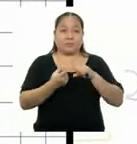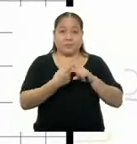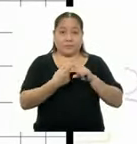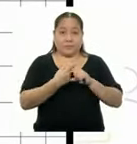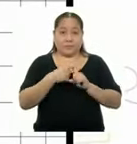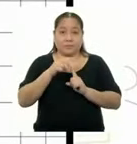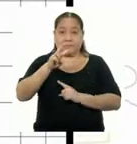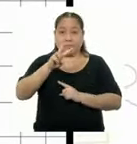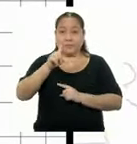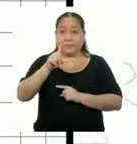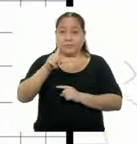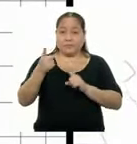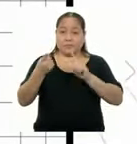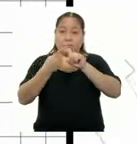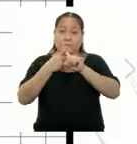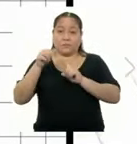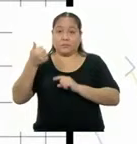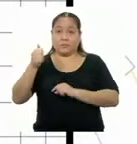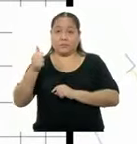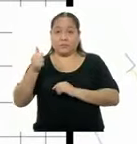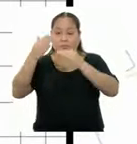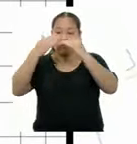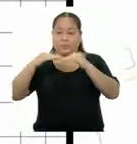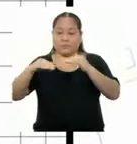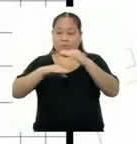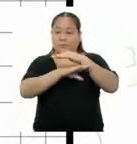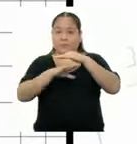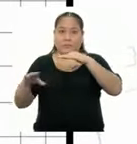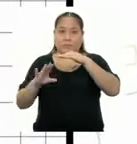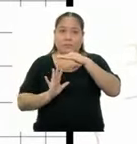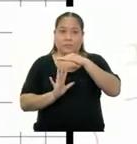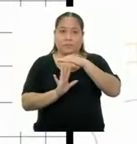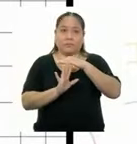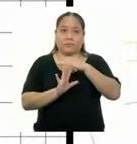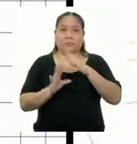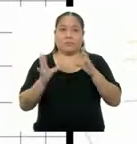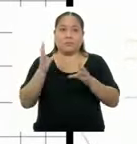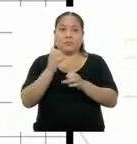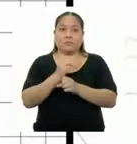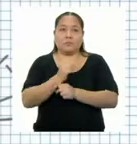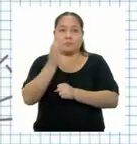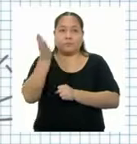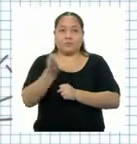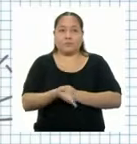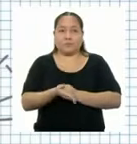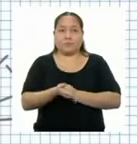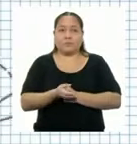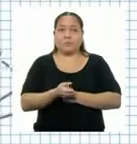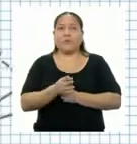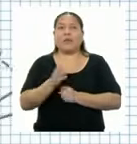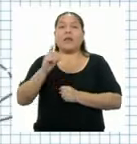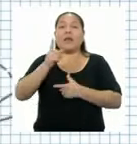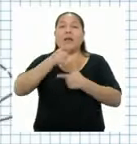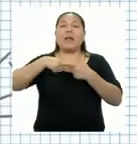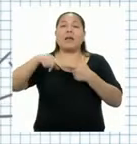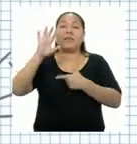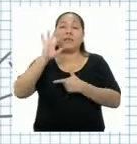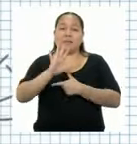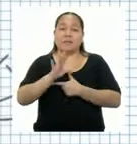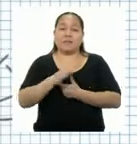10 y queda como denominador 5. Simplificamos la expresión, sacamos quinta a cada